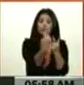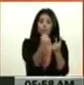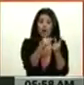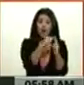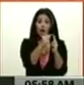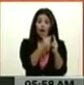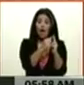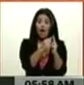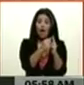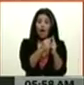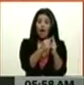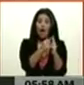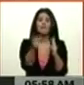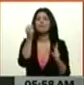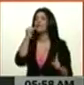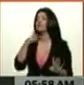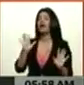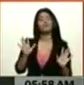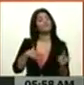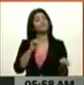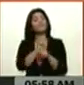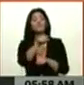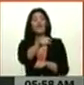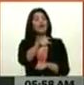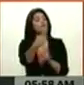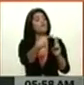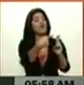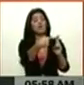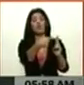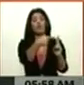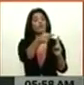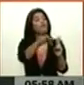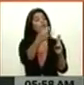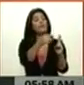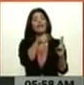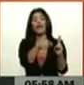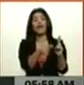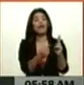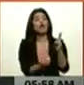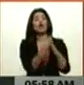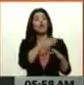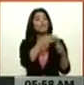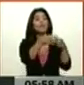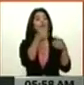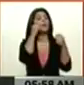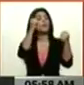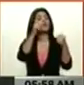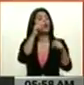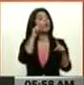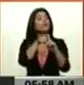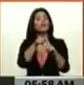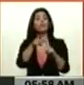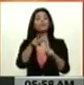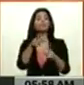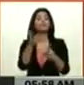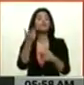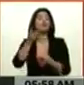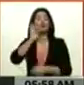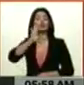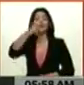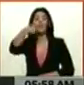Y tú vas a salir a decir esto. El comité de Guarimba lo crearon para inculpar a Leopoldo. ¿No es que a esa gente no le mataron a nadie?